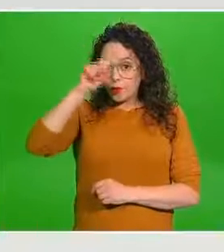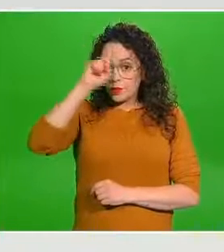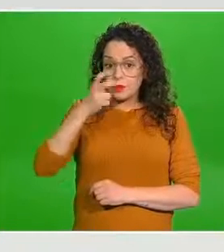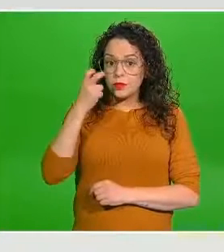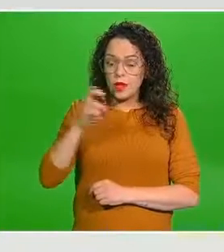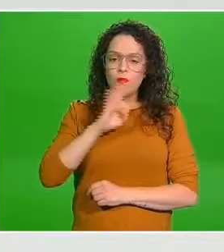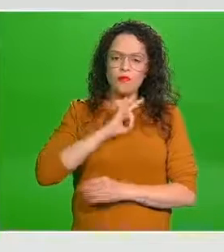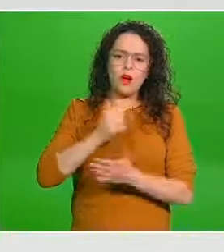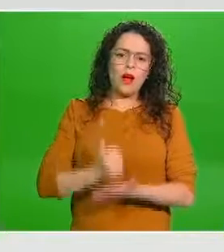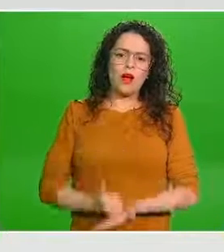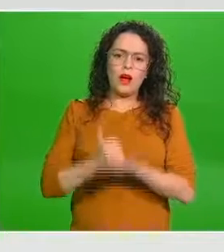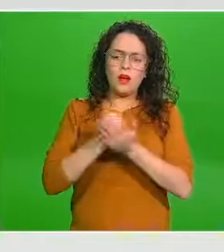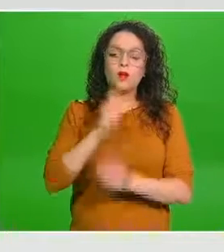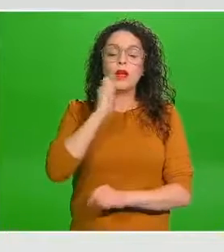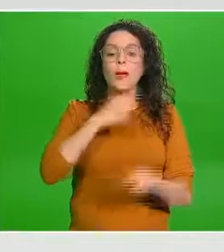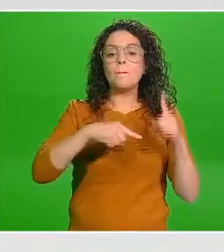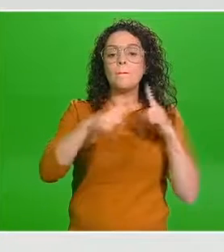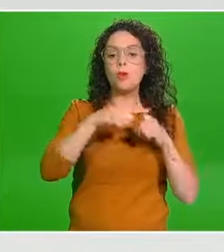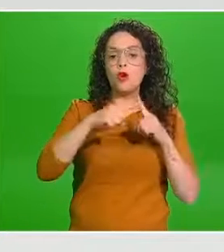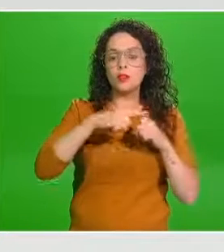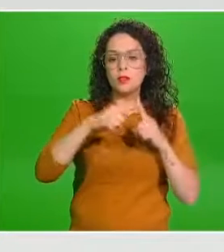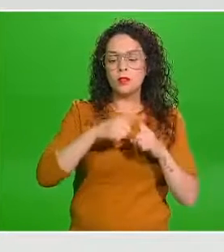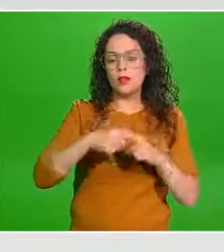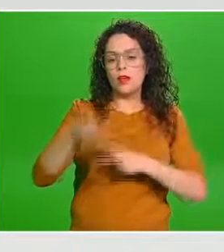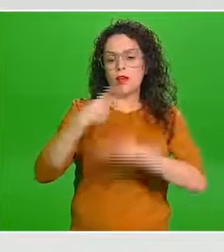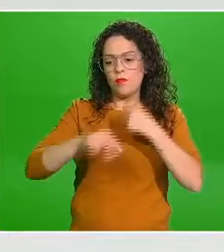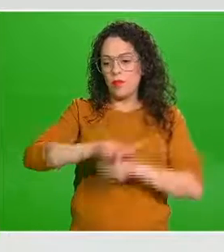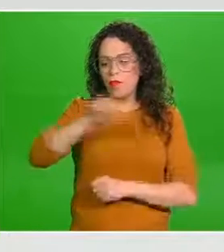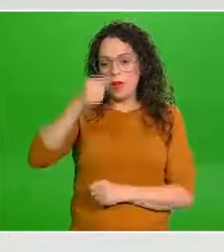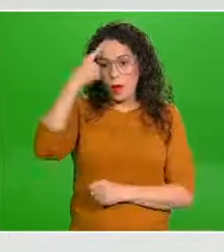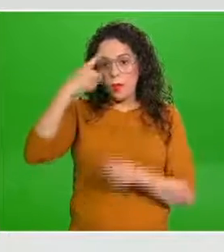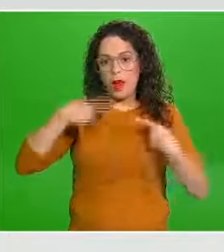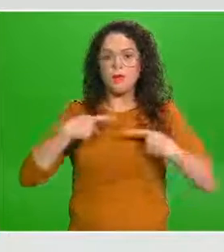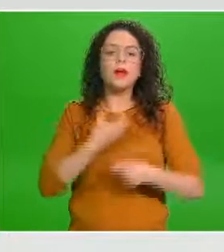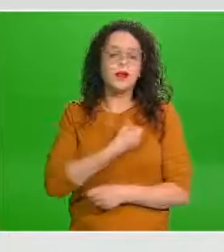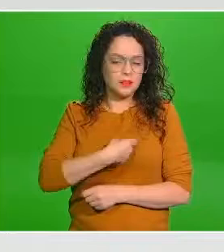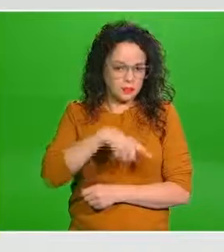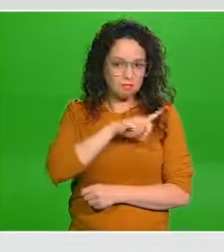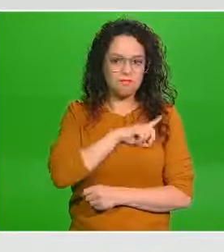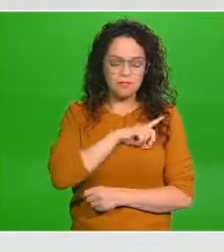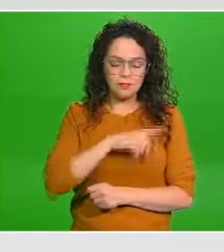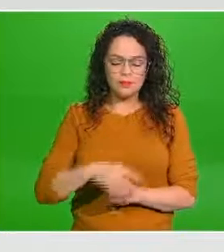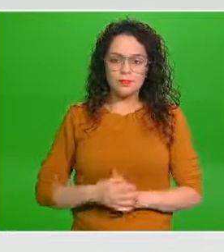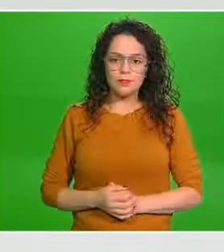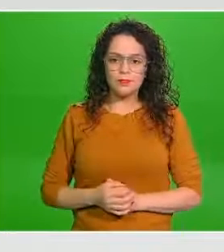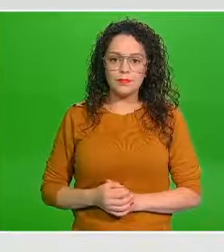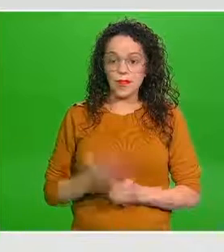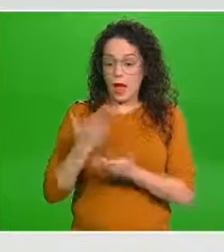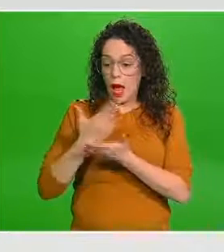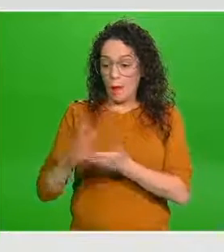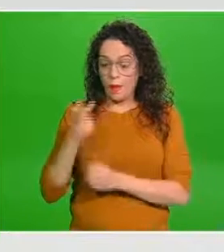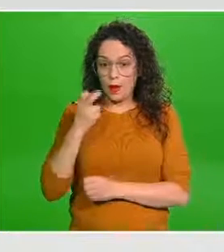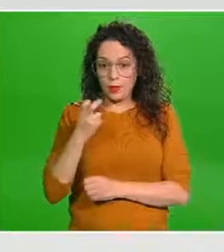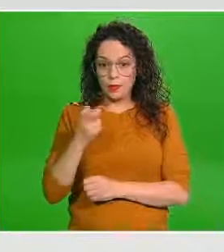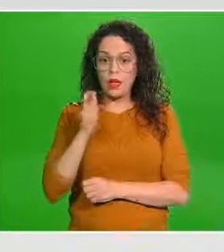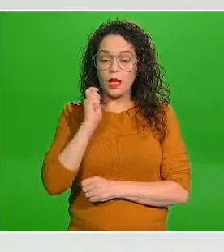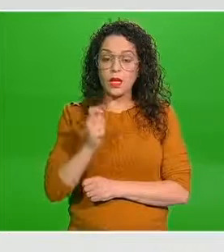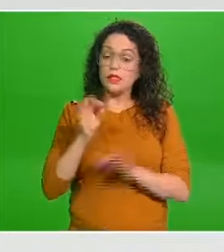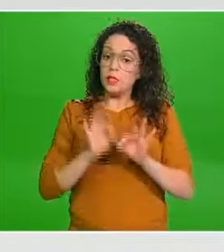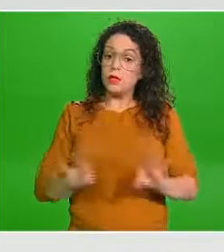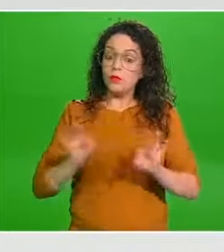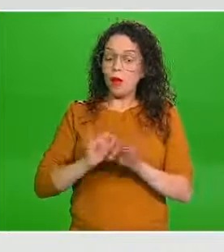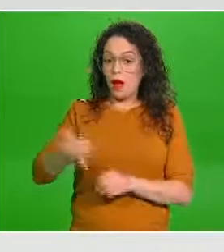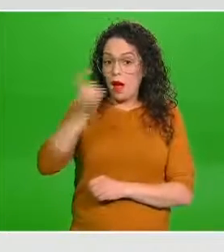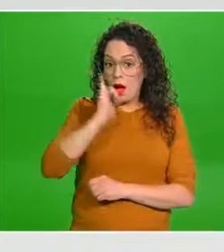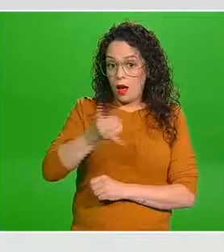la pauta para algo muy positivo en la salud de las personas. Aunado a esto, aparte de la hidratación, el manejo